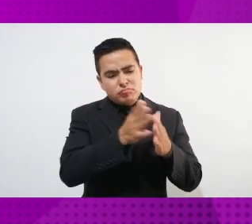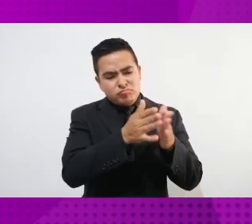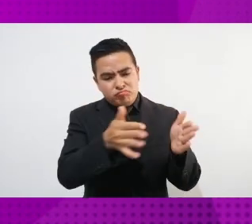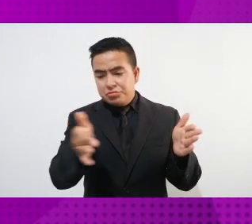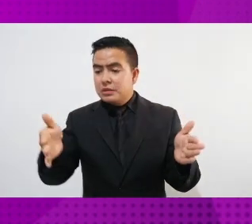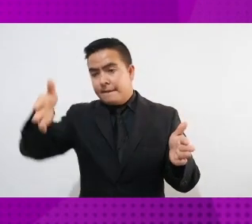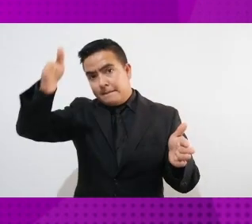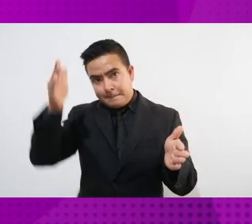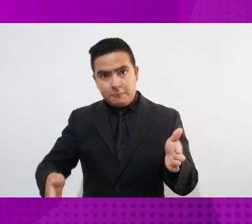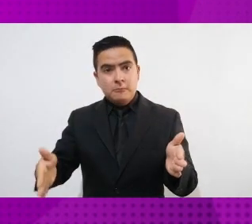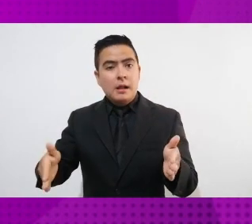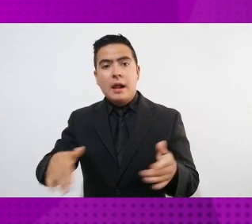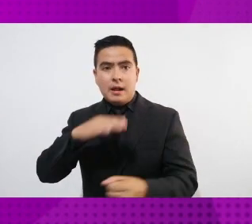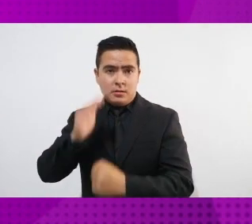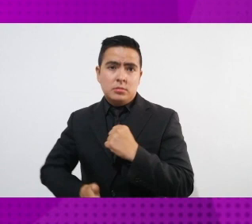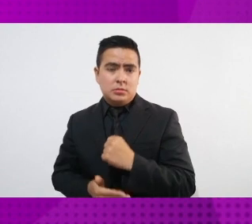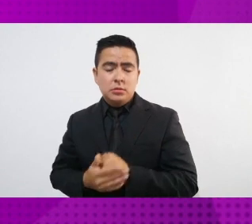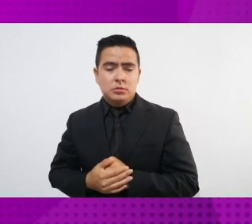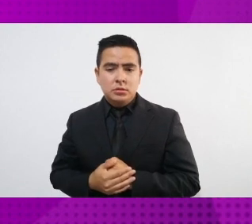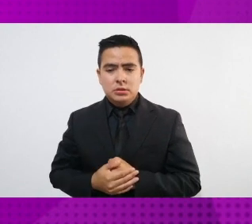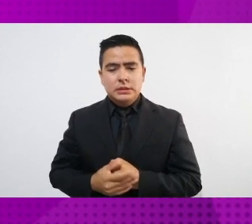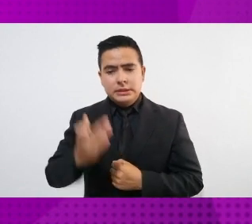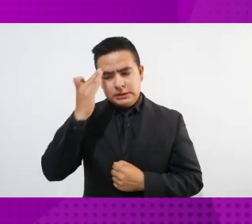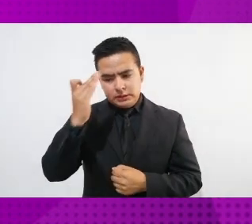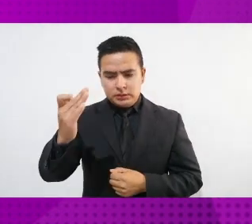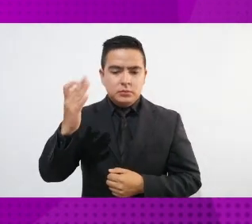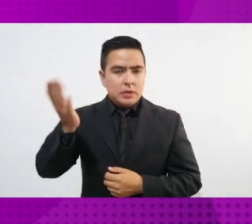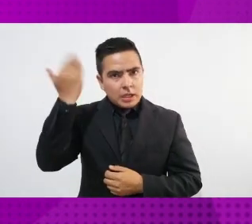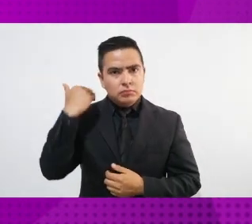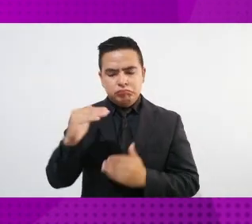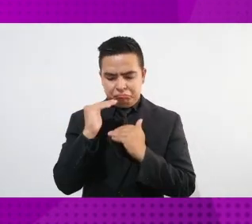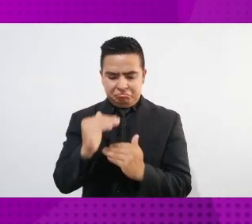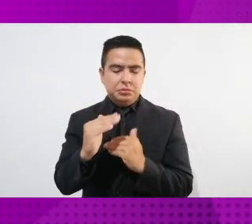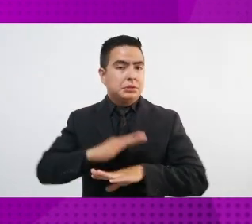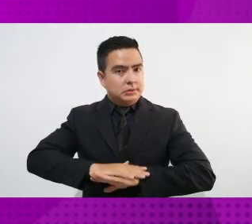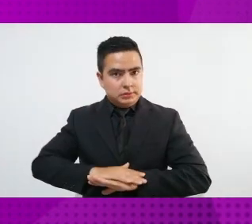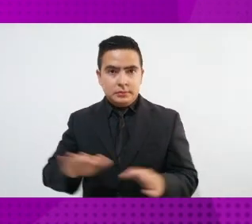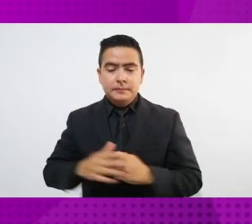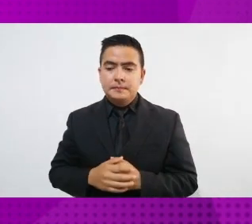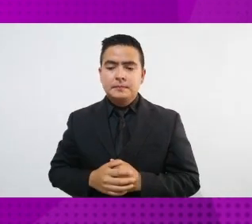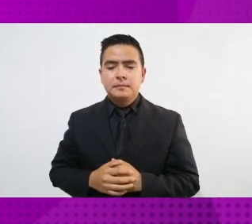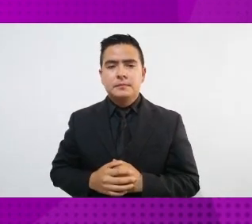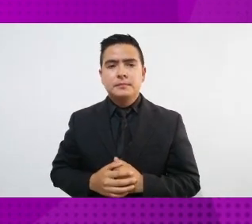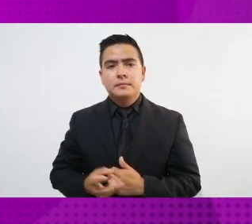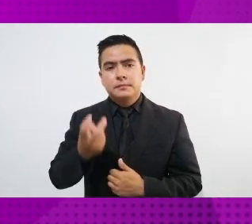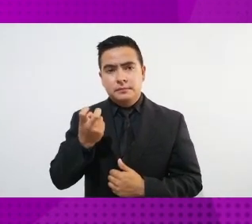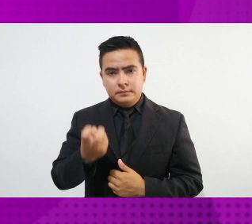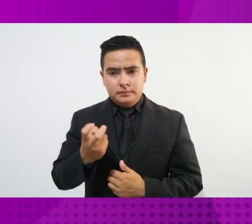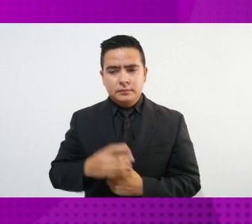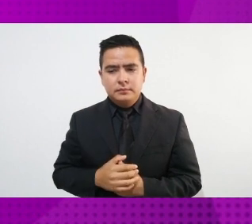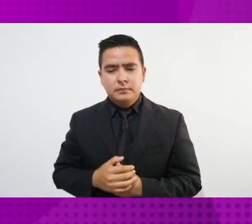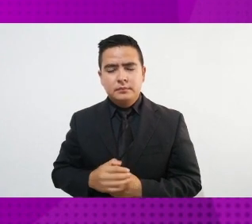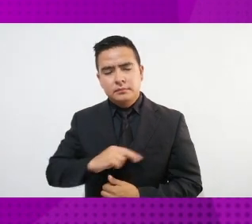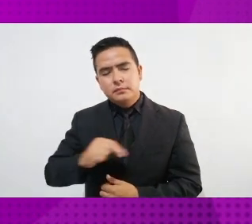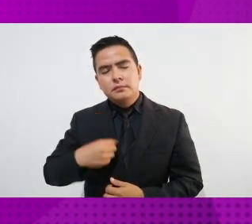plazo que le fue concedido por parte de la ciudadanía a estos integrantes de esta legislatura que está vigente.